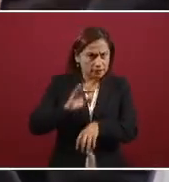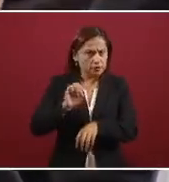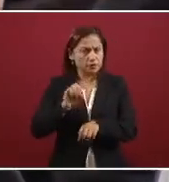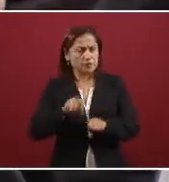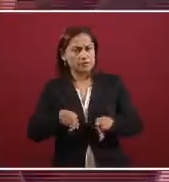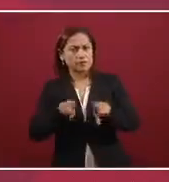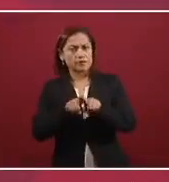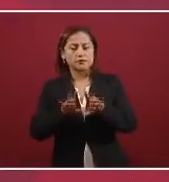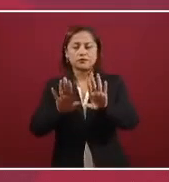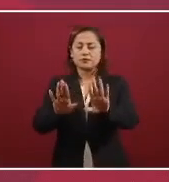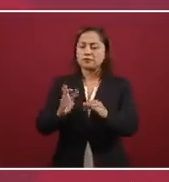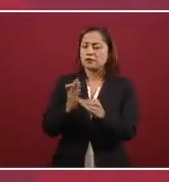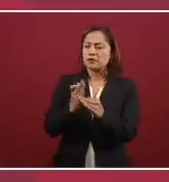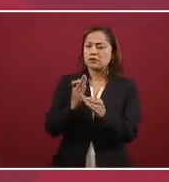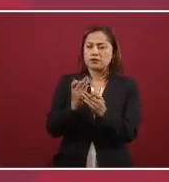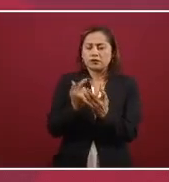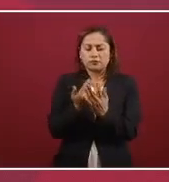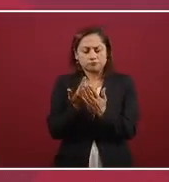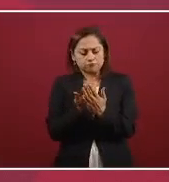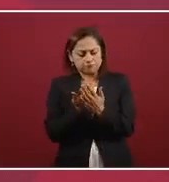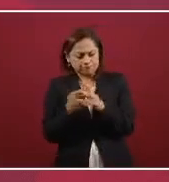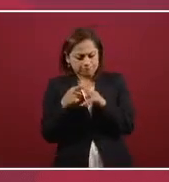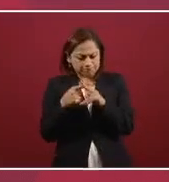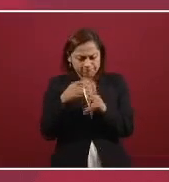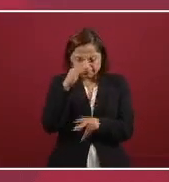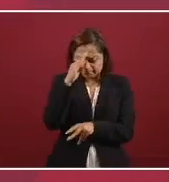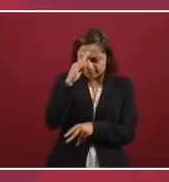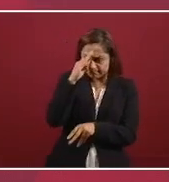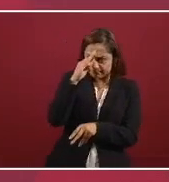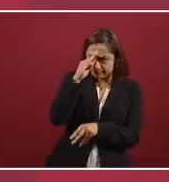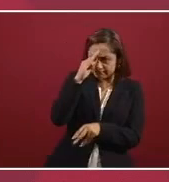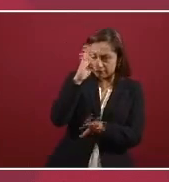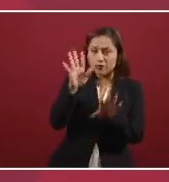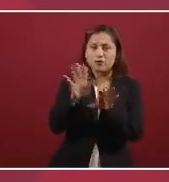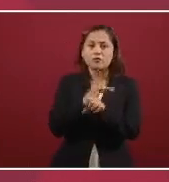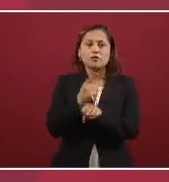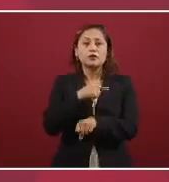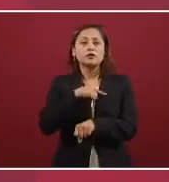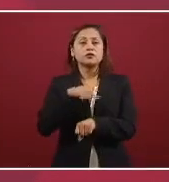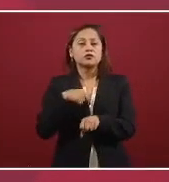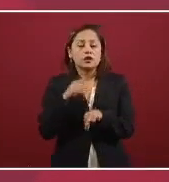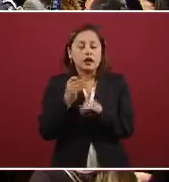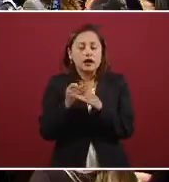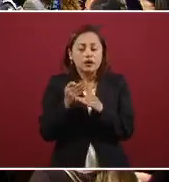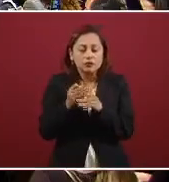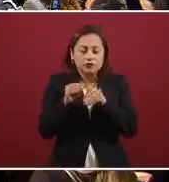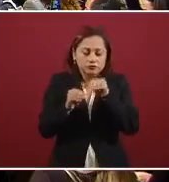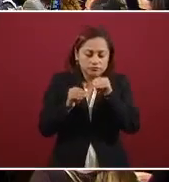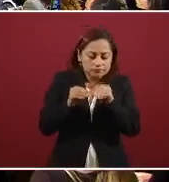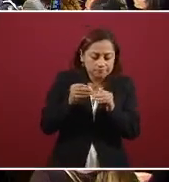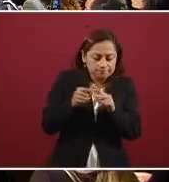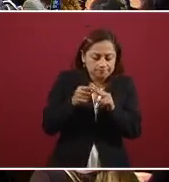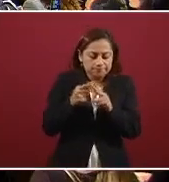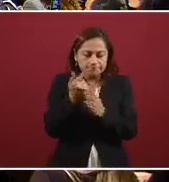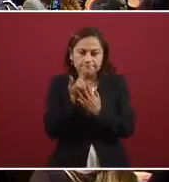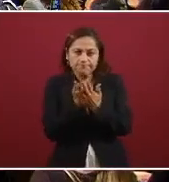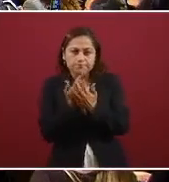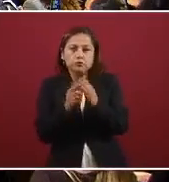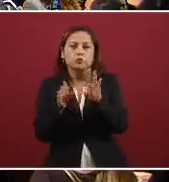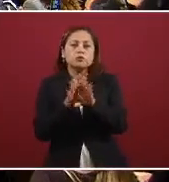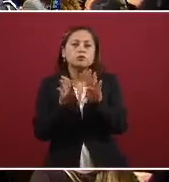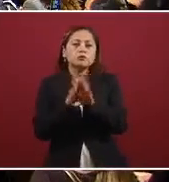No, estamos viendo, porque estamos sumando lo que tiene que ver con la reparación